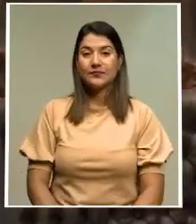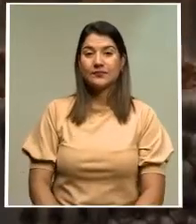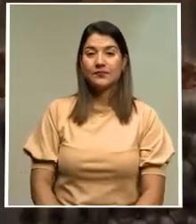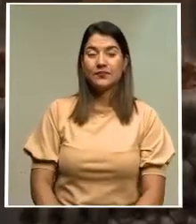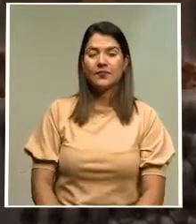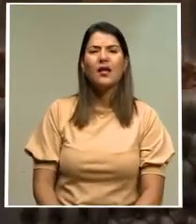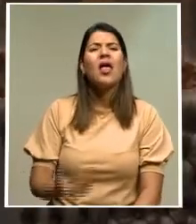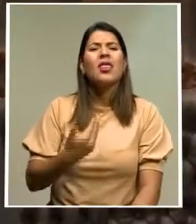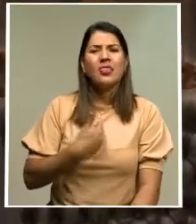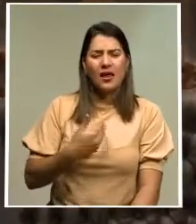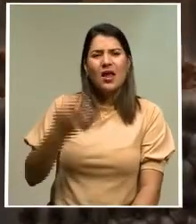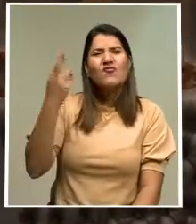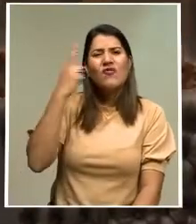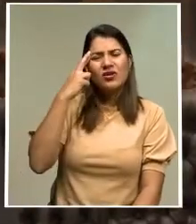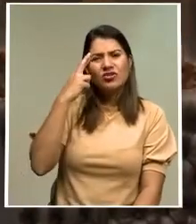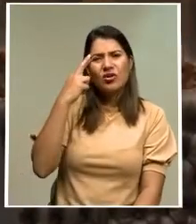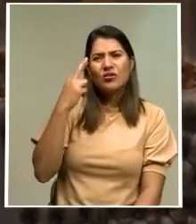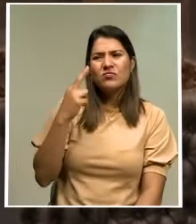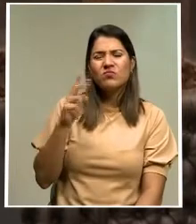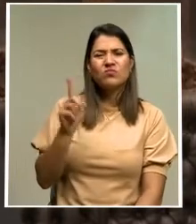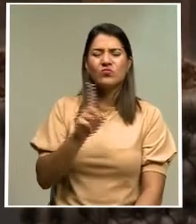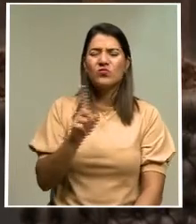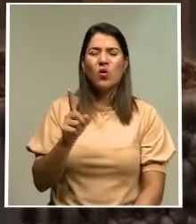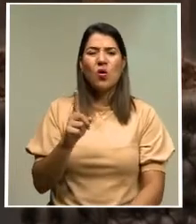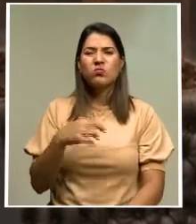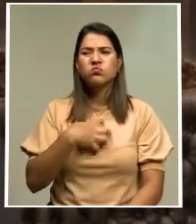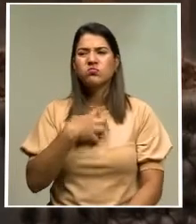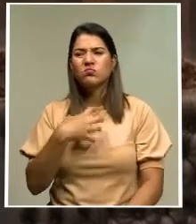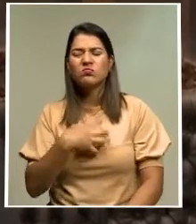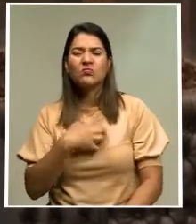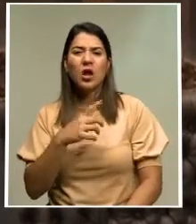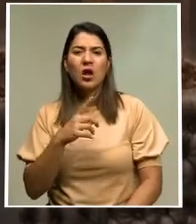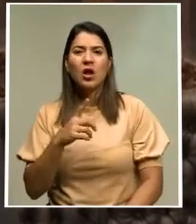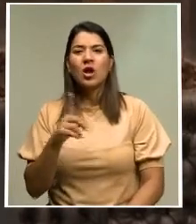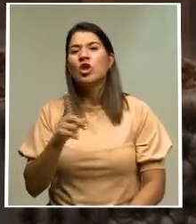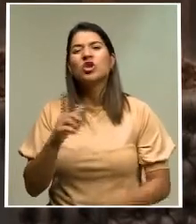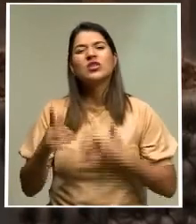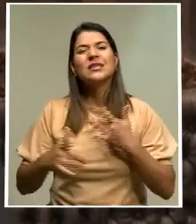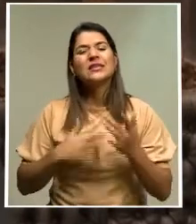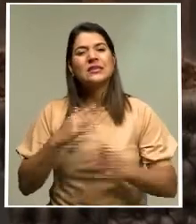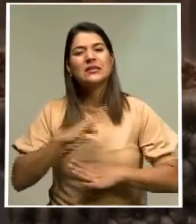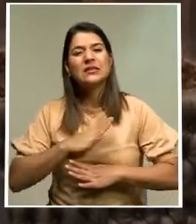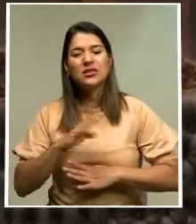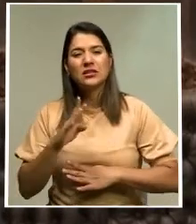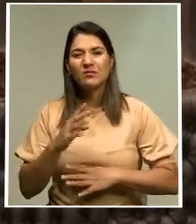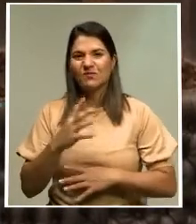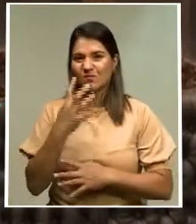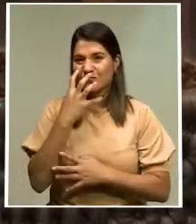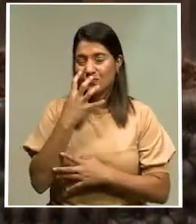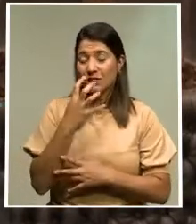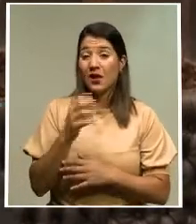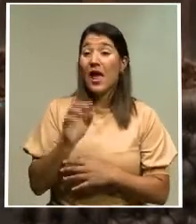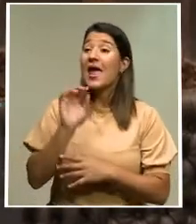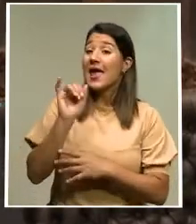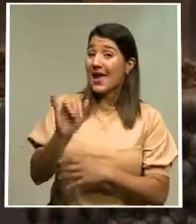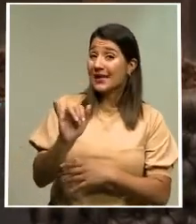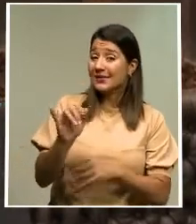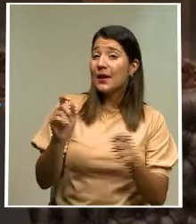Tienen razón en la molestia. Efectivamente, la cláusula de objeción de conciencia es un